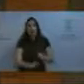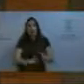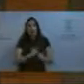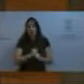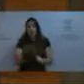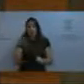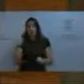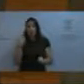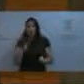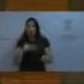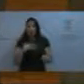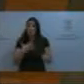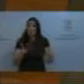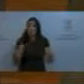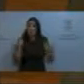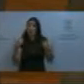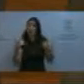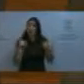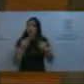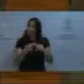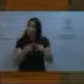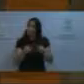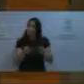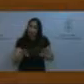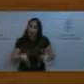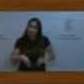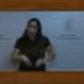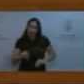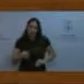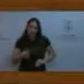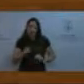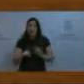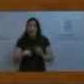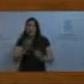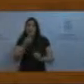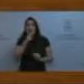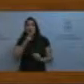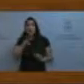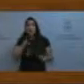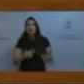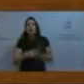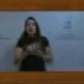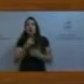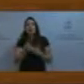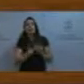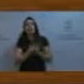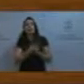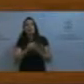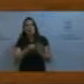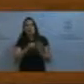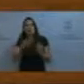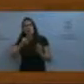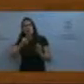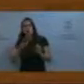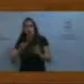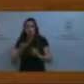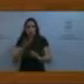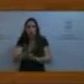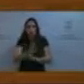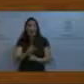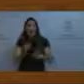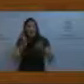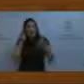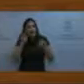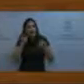responsabilidad política asumirán ustedes al respecto. Y en septiembre de 2016 vuelven a presentar un segundo proyecto que intenta la modificación,